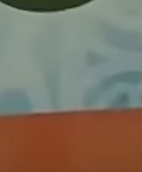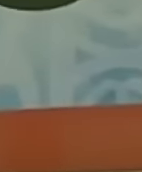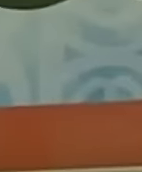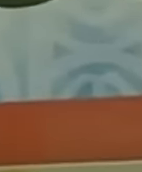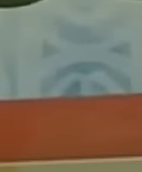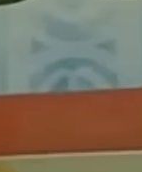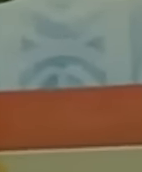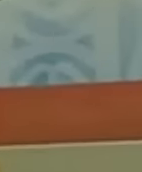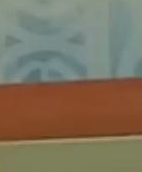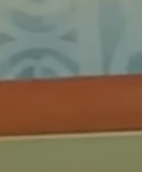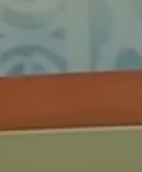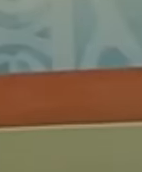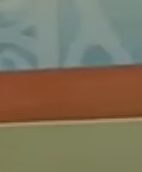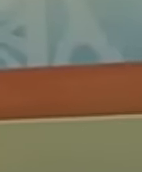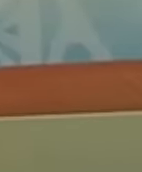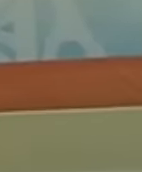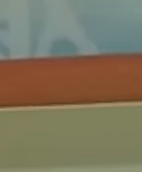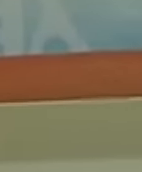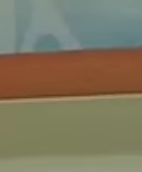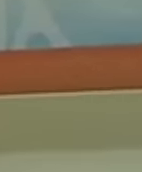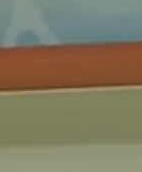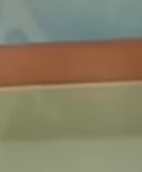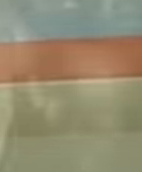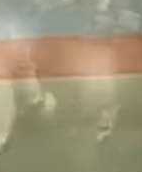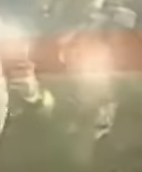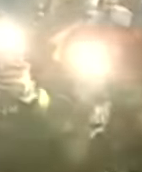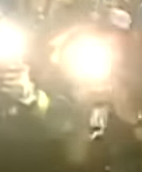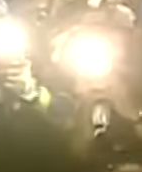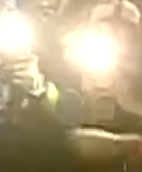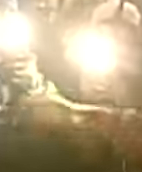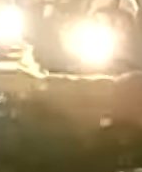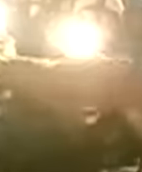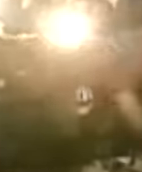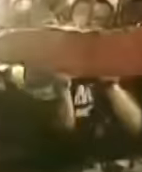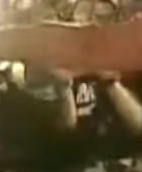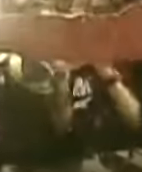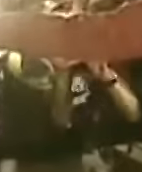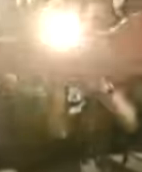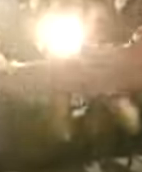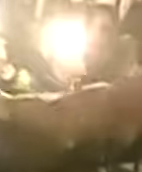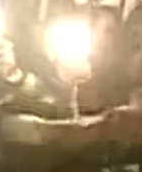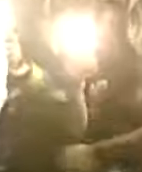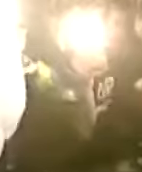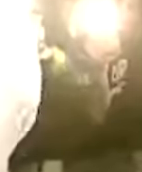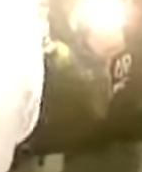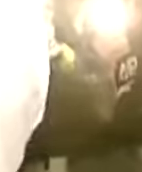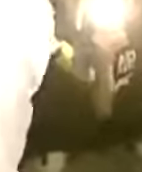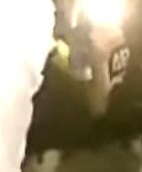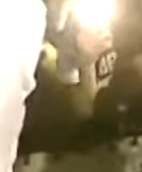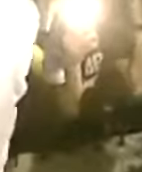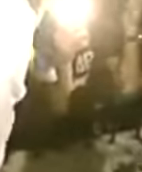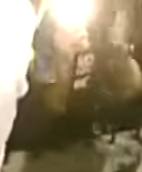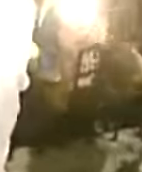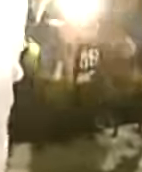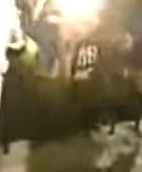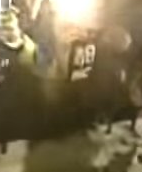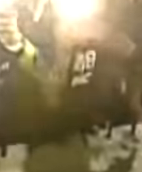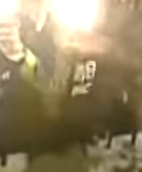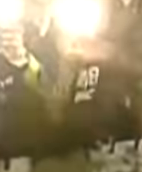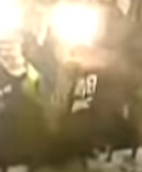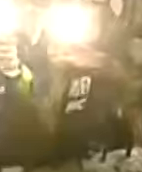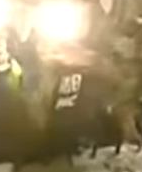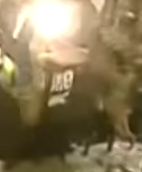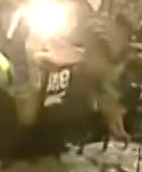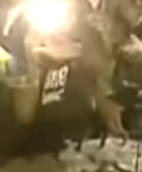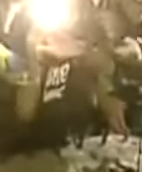esta simbología de la Virgen del Valle, la Virgen de los Pescadores, la Virgen de